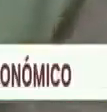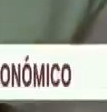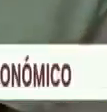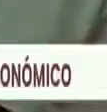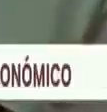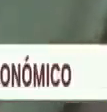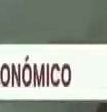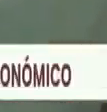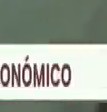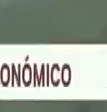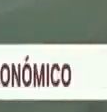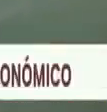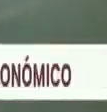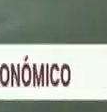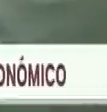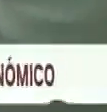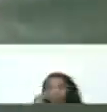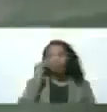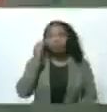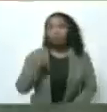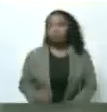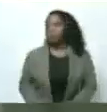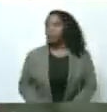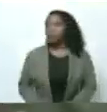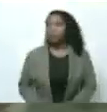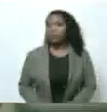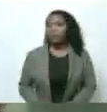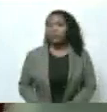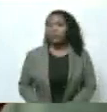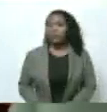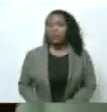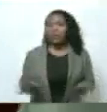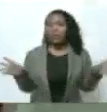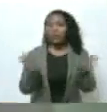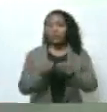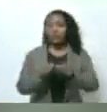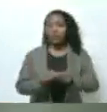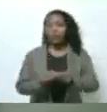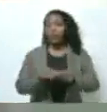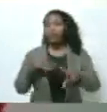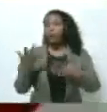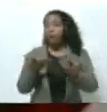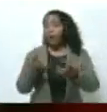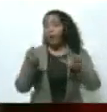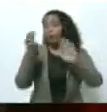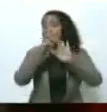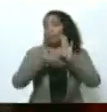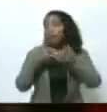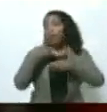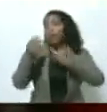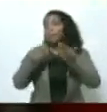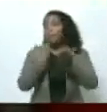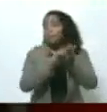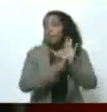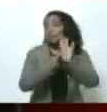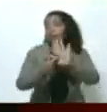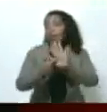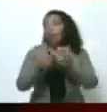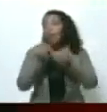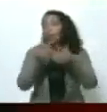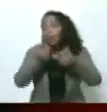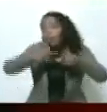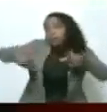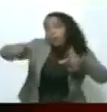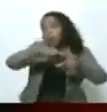la señorita Evany Godoy, que le va a dar un breve resumen de lo que el menú y los que presentamos y cuántos platos servidos y